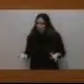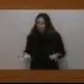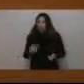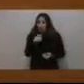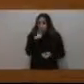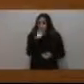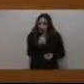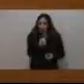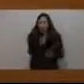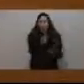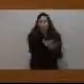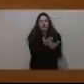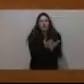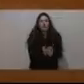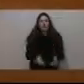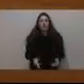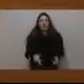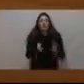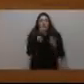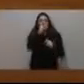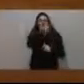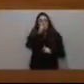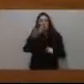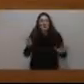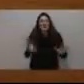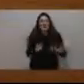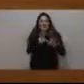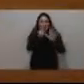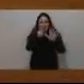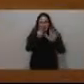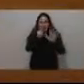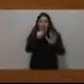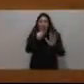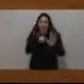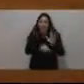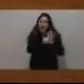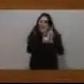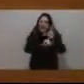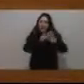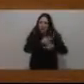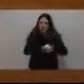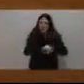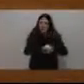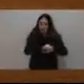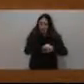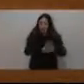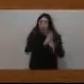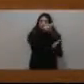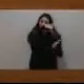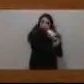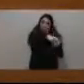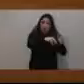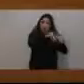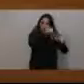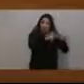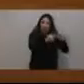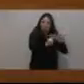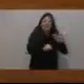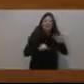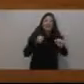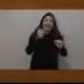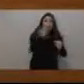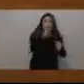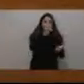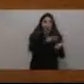solicitud de autorización es ya de 2007, cuando ya se cumple la legalidad. La construcción de la planta es posterior también, cuando ya se